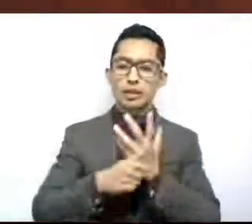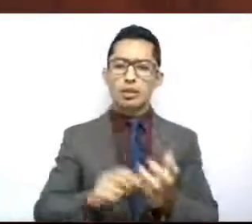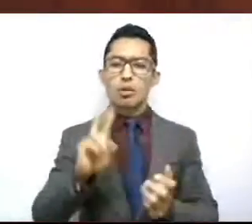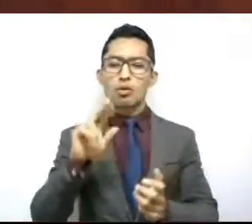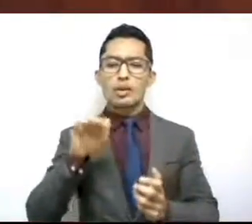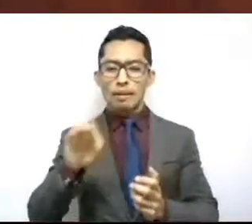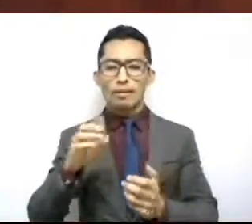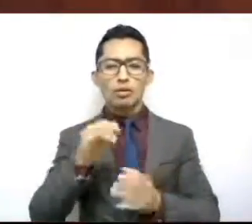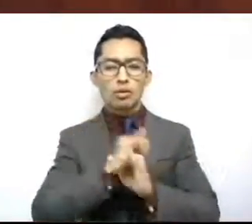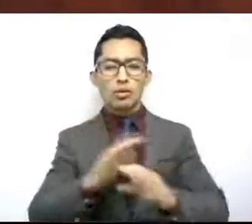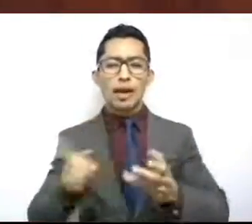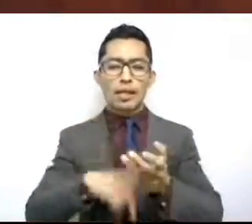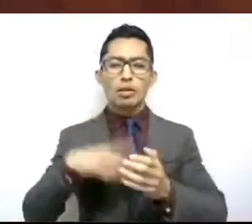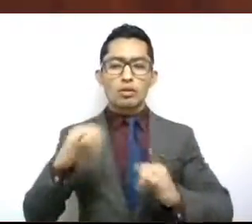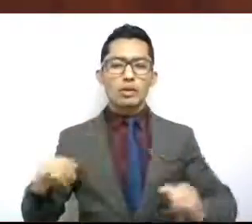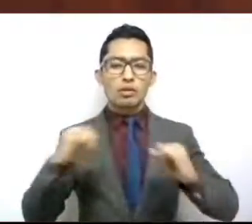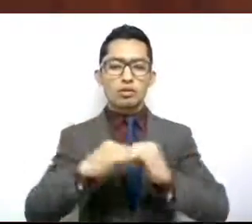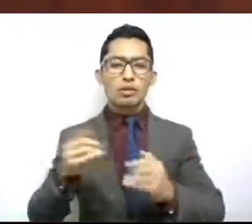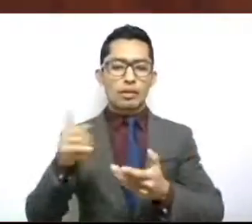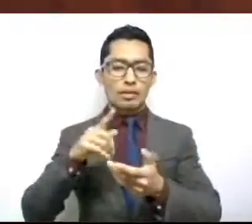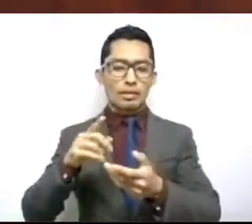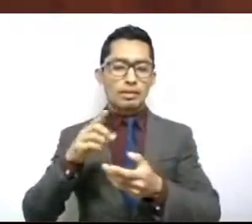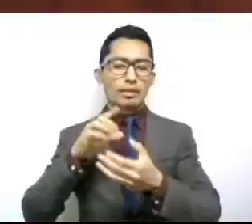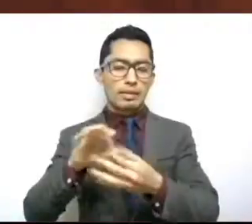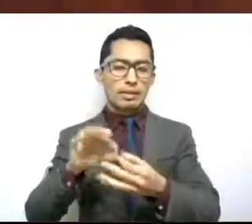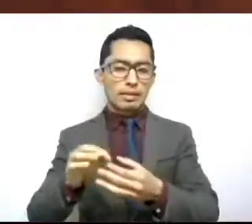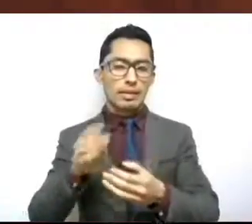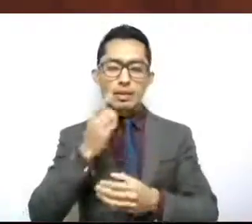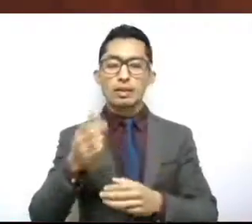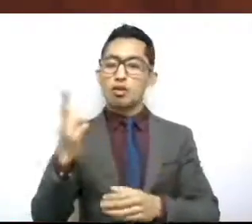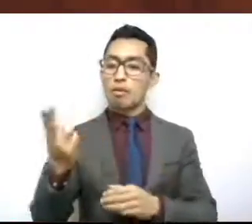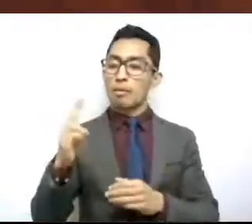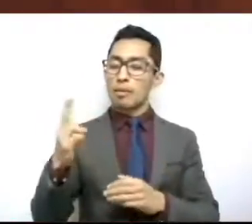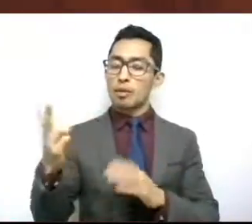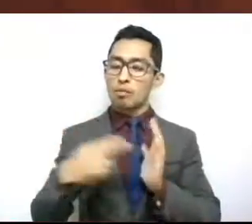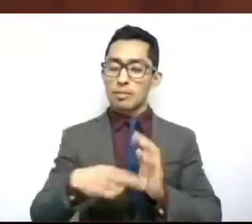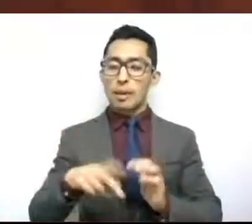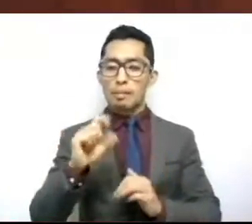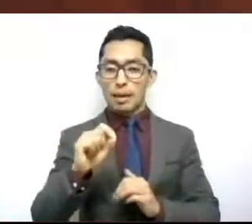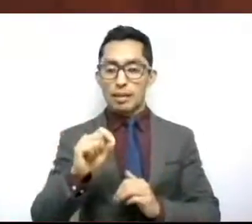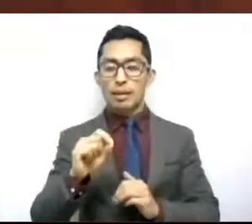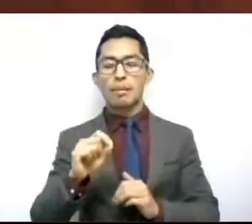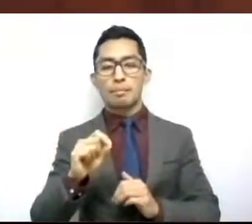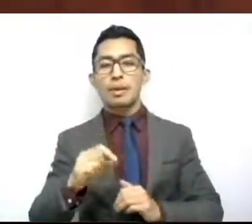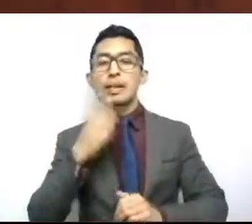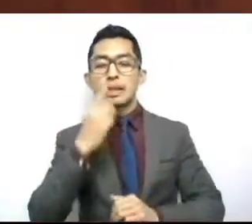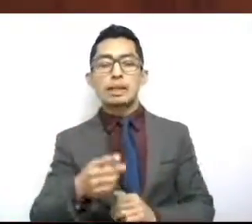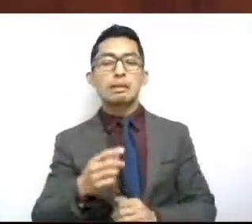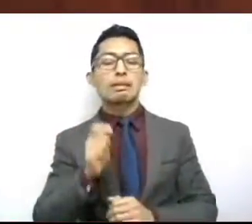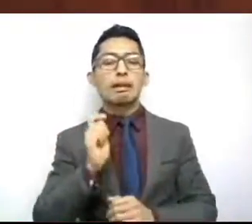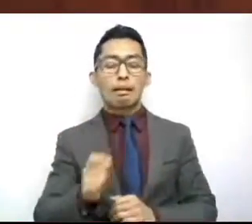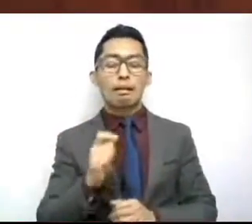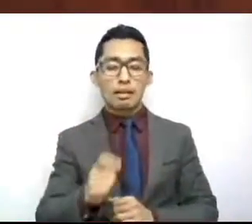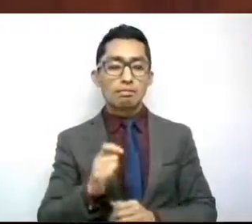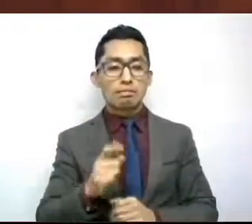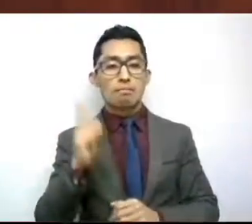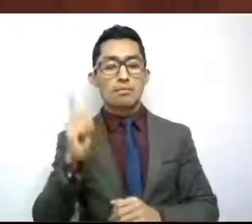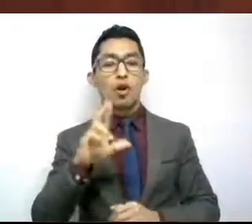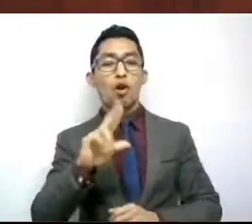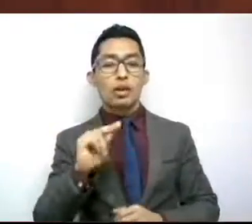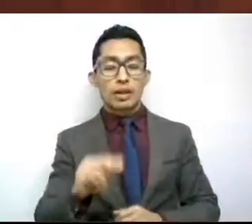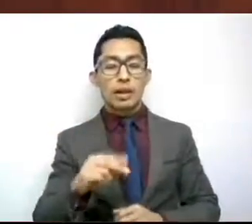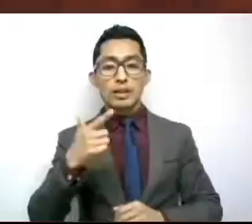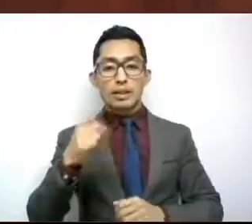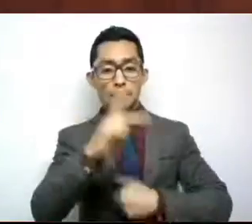datos del Instituto Max Planck, realizado en noviembre del 2020, revela que entre los 87